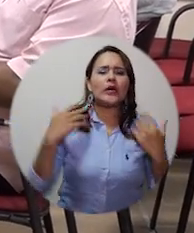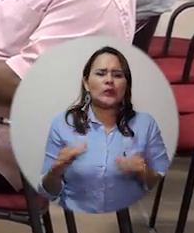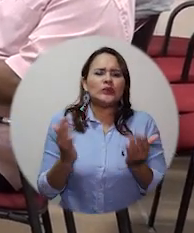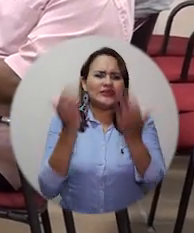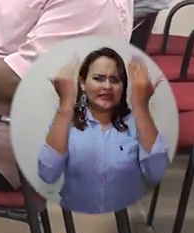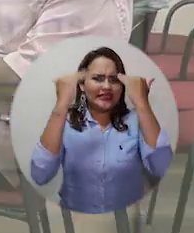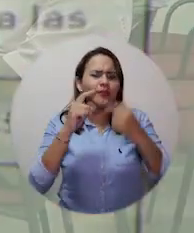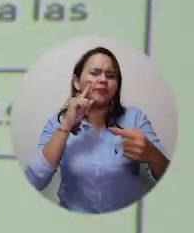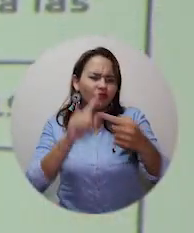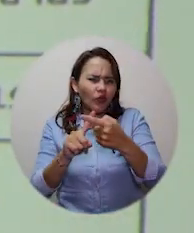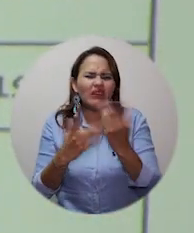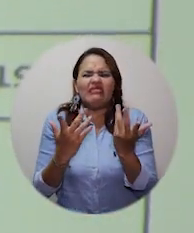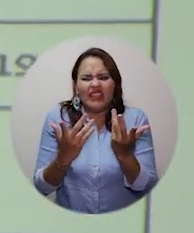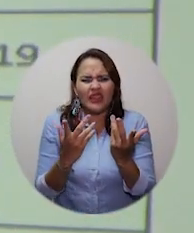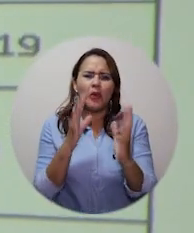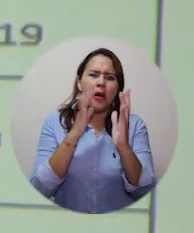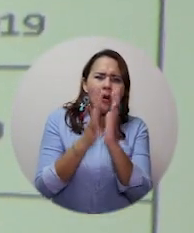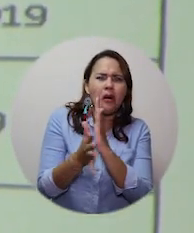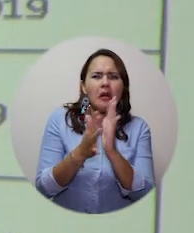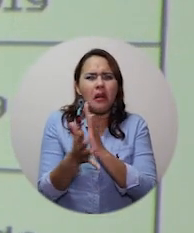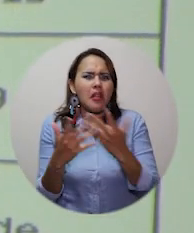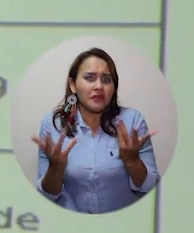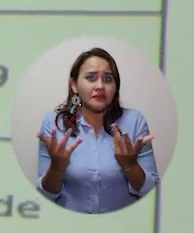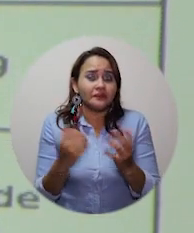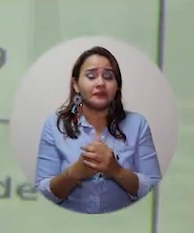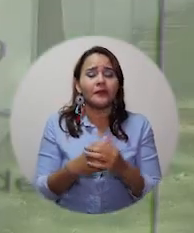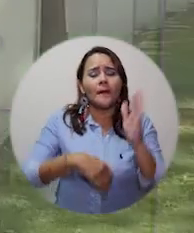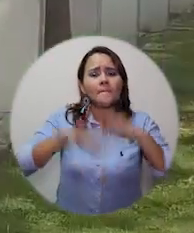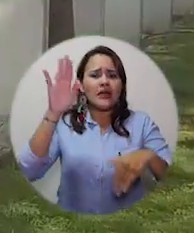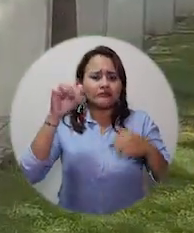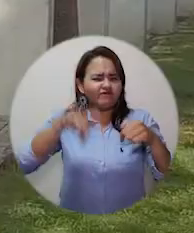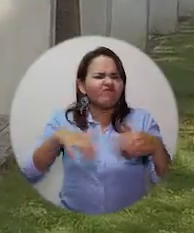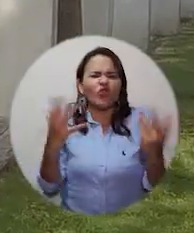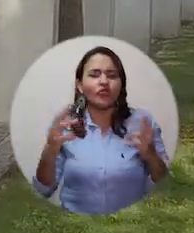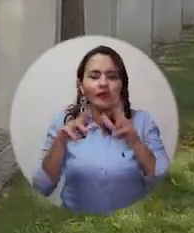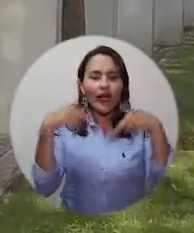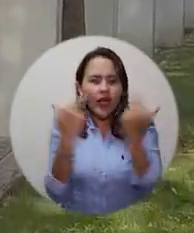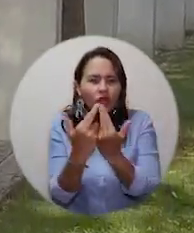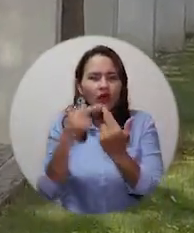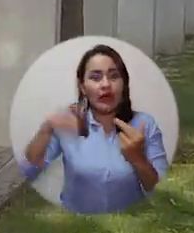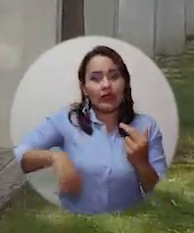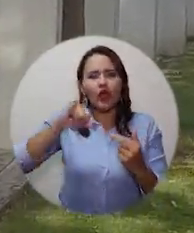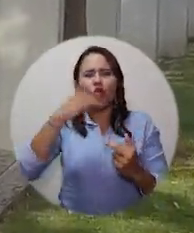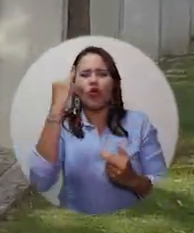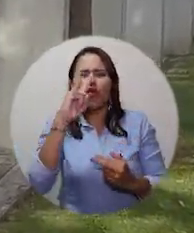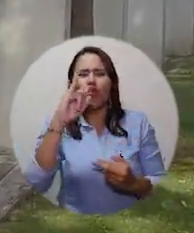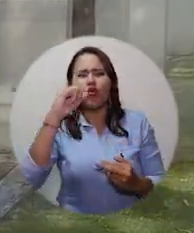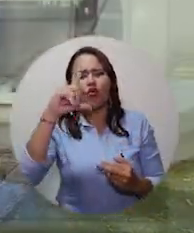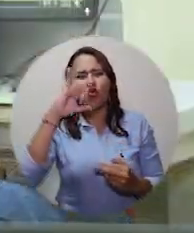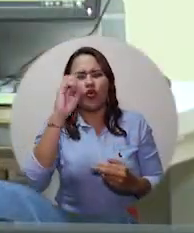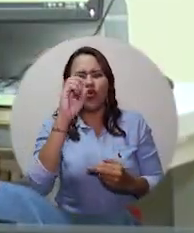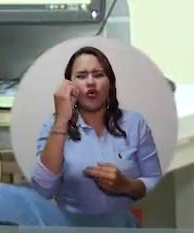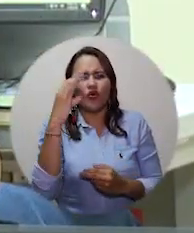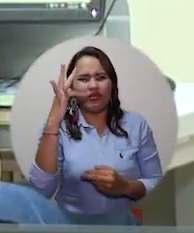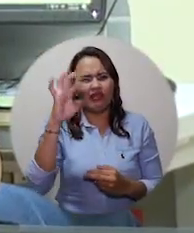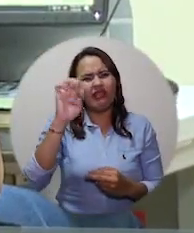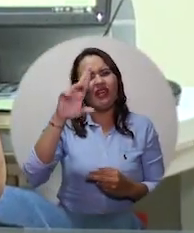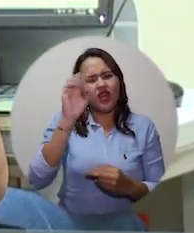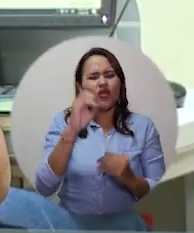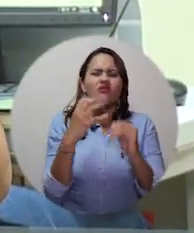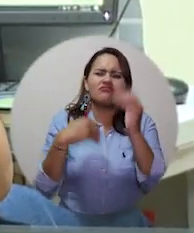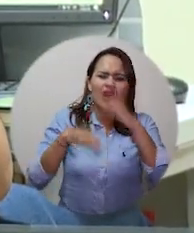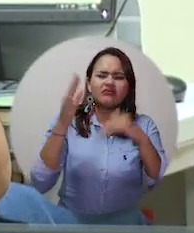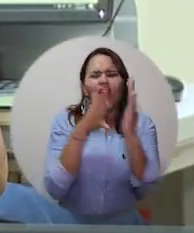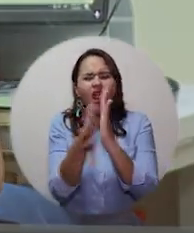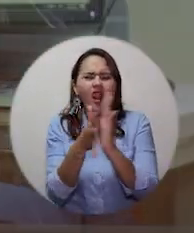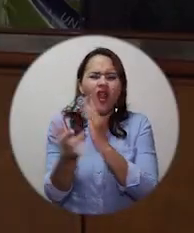Julio Otero Muñoz, donde expresaron sus inquietudes frente al proyecto y exaltaron la labor de la Alma Mater en todo el proceso previo a la consecución de la